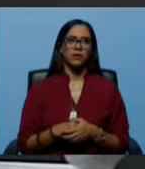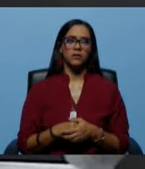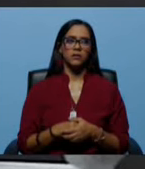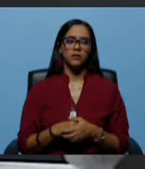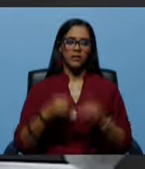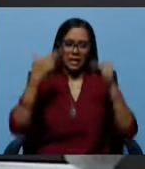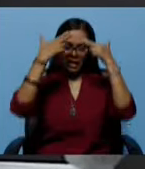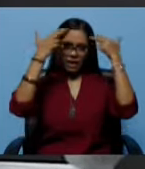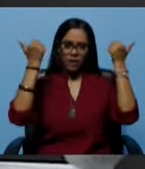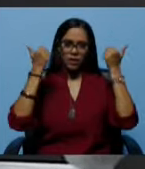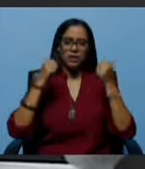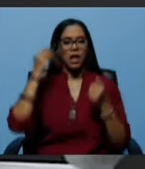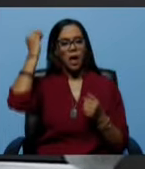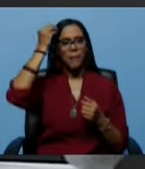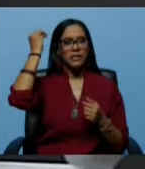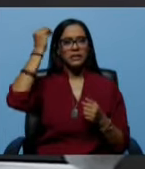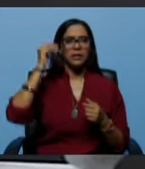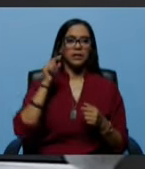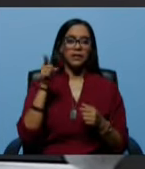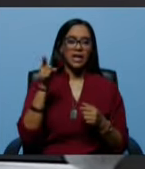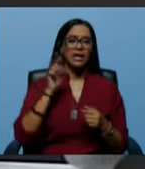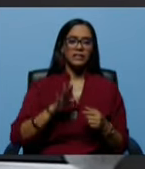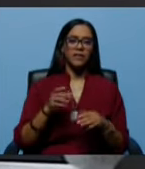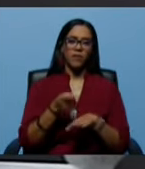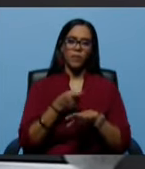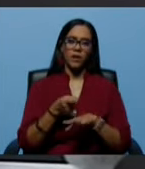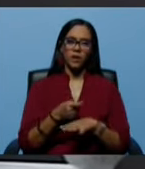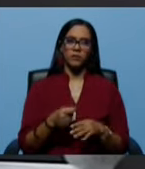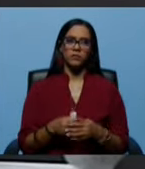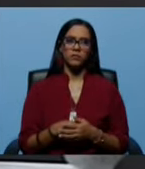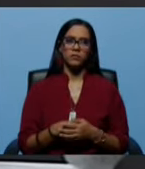La ingenuidad de pensar que él estaba gobernando.